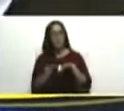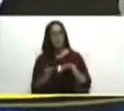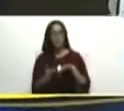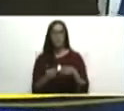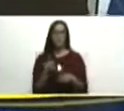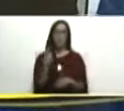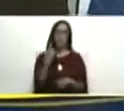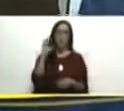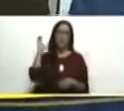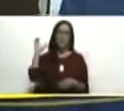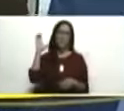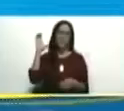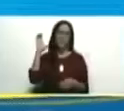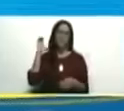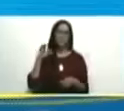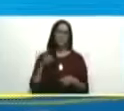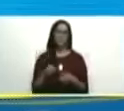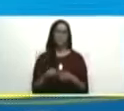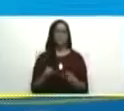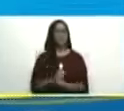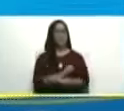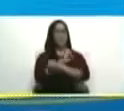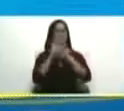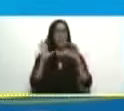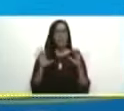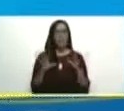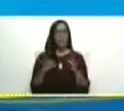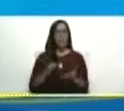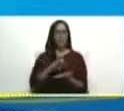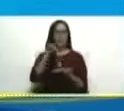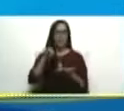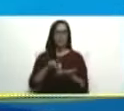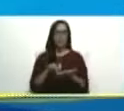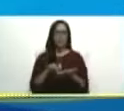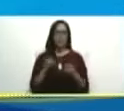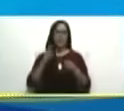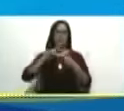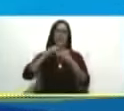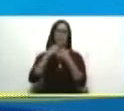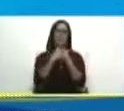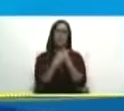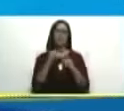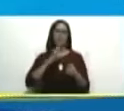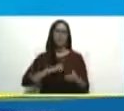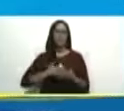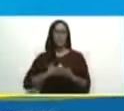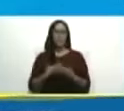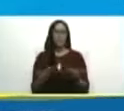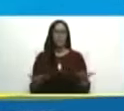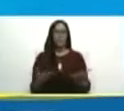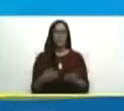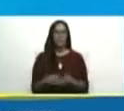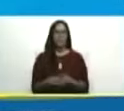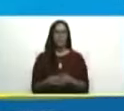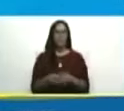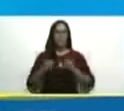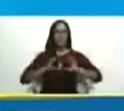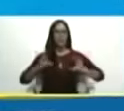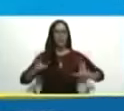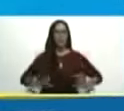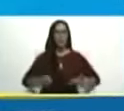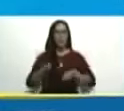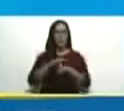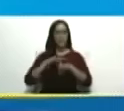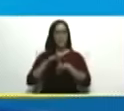un estado y obviamente a nivel nacional. La articulación que estamos dando con el cuerpo de ministros,